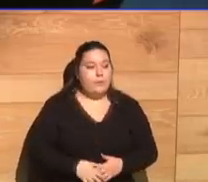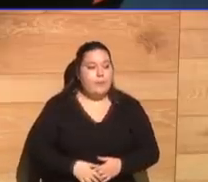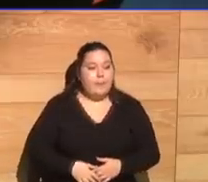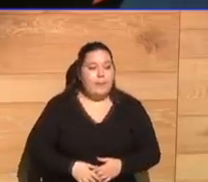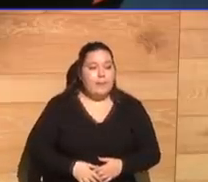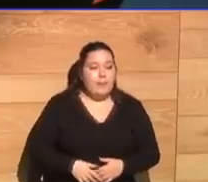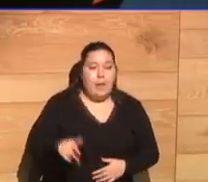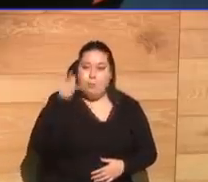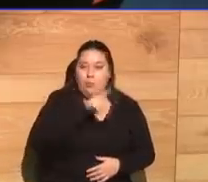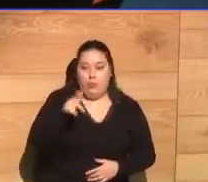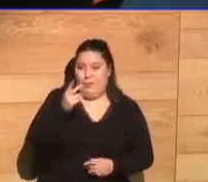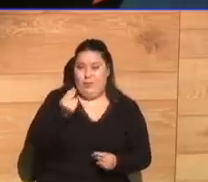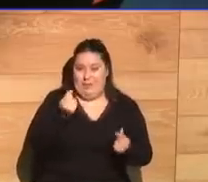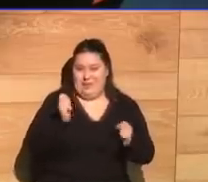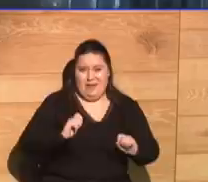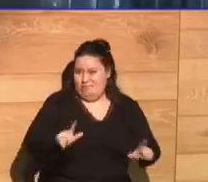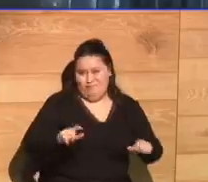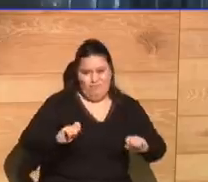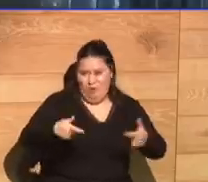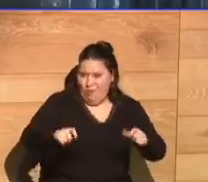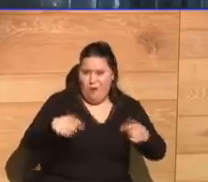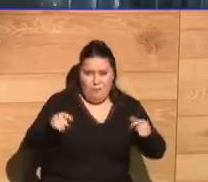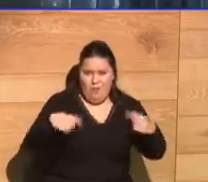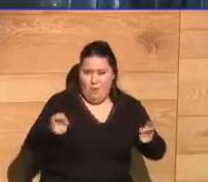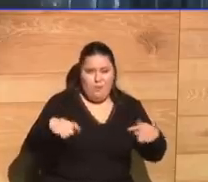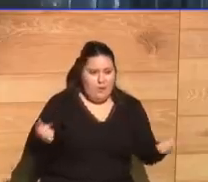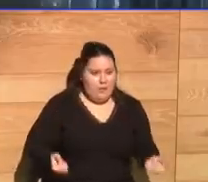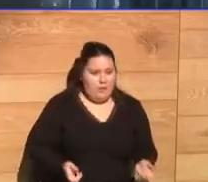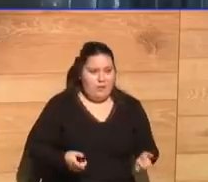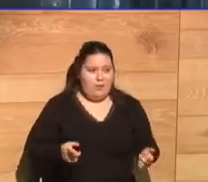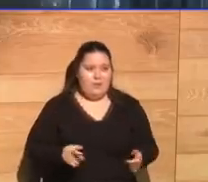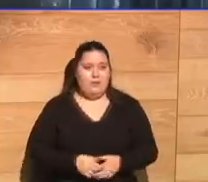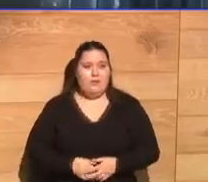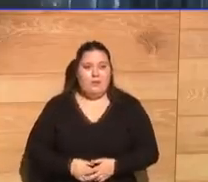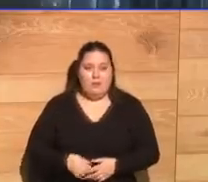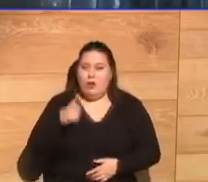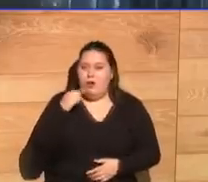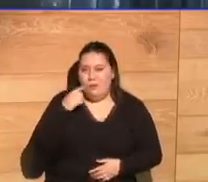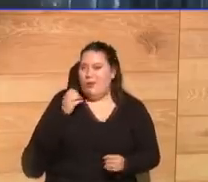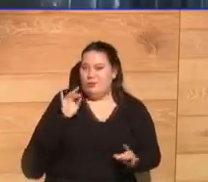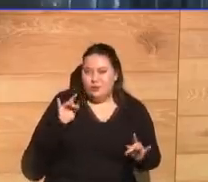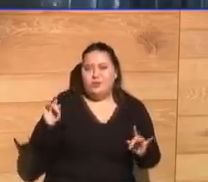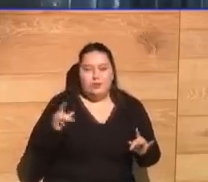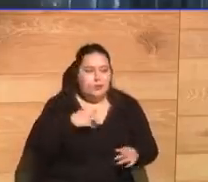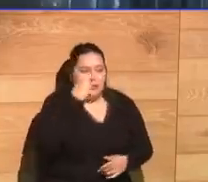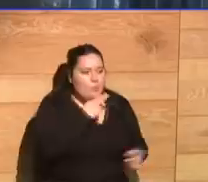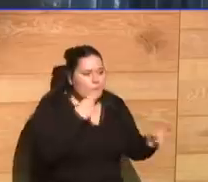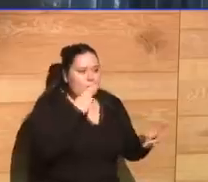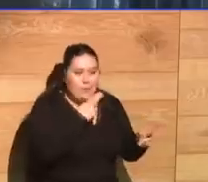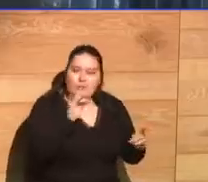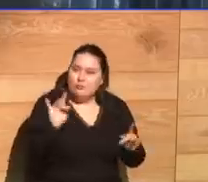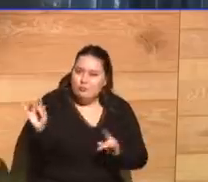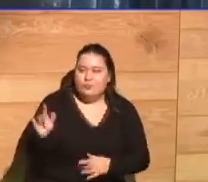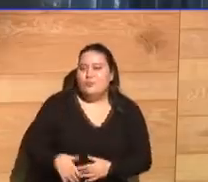Para empezar la producción, ¿dónde sacaron la pasta, entonces? No, hombre, pero tú vas pidiendo dinero y vas pagando. A los bancos, a quien sea, ¿vale? Y todo a crédito. Sí, sí,